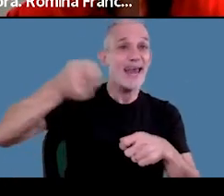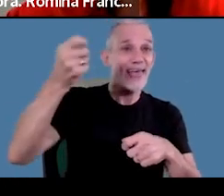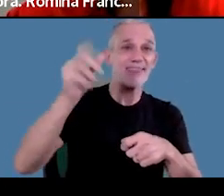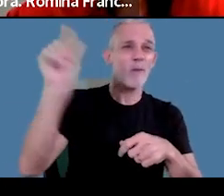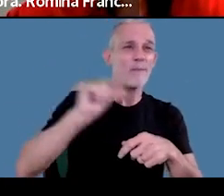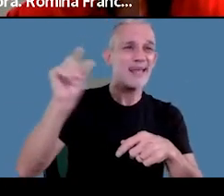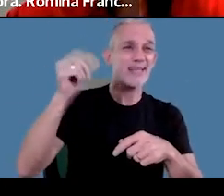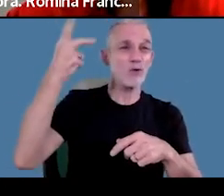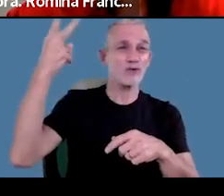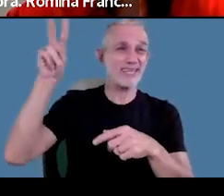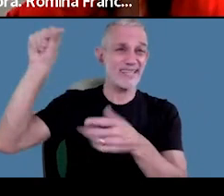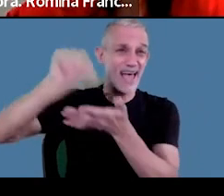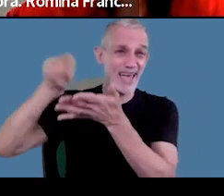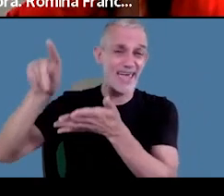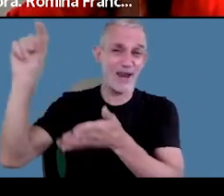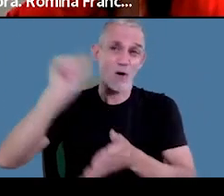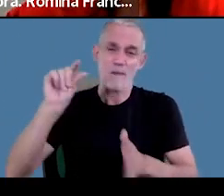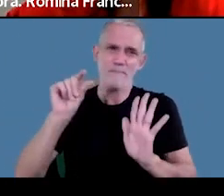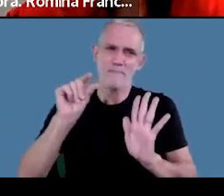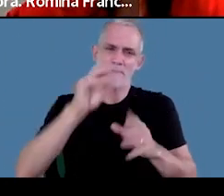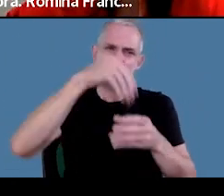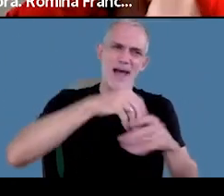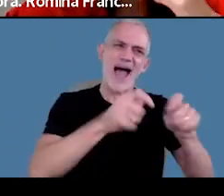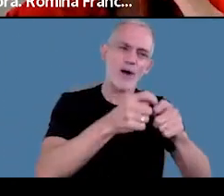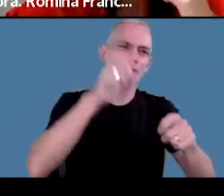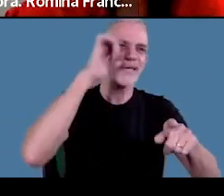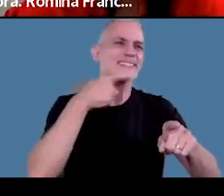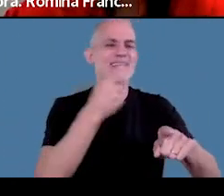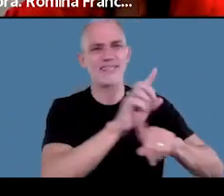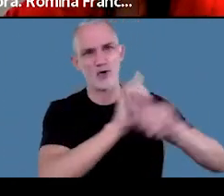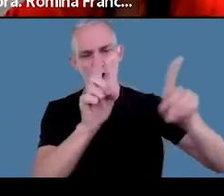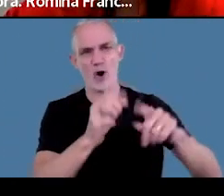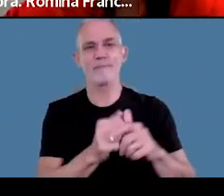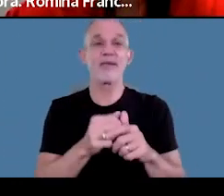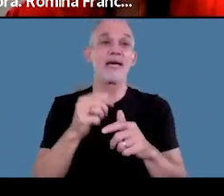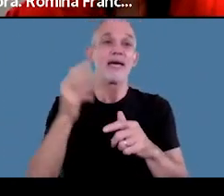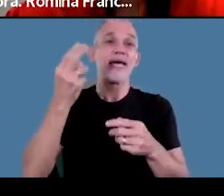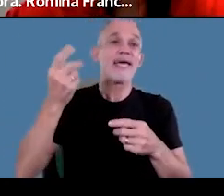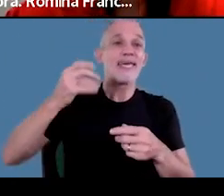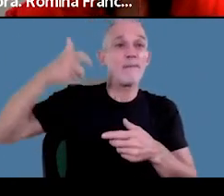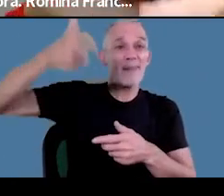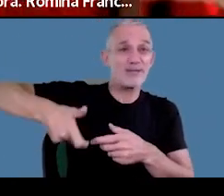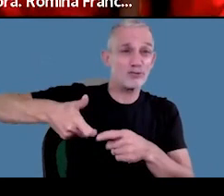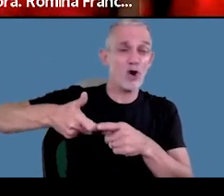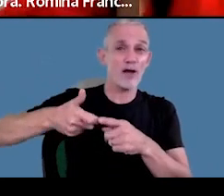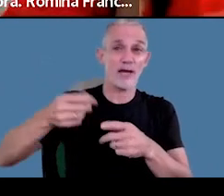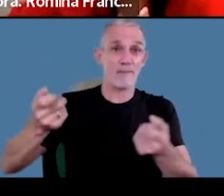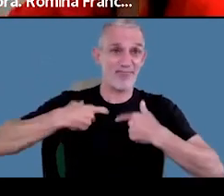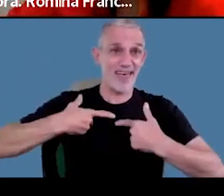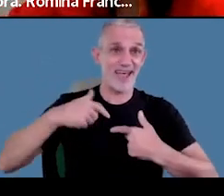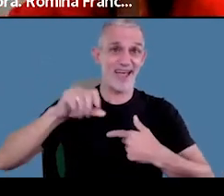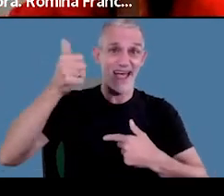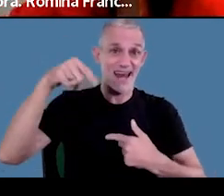el exterior, no computables en el ajuste estático. Inversiones que me generen ganancias, acá